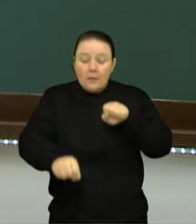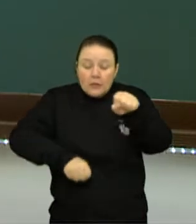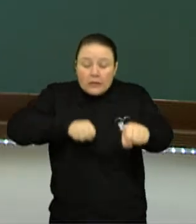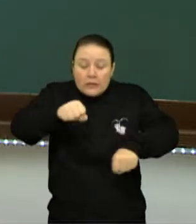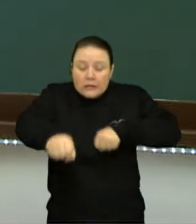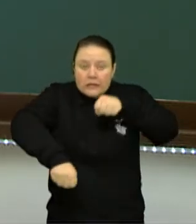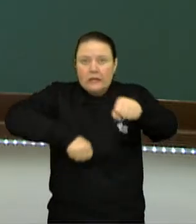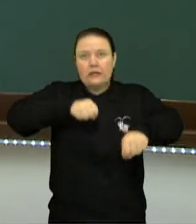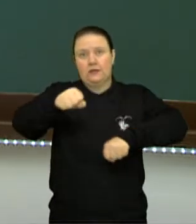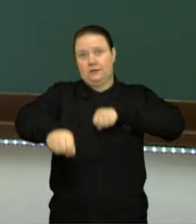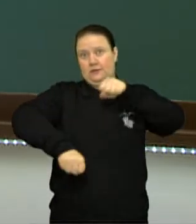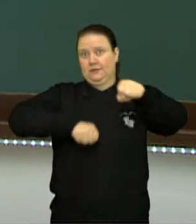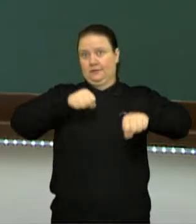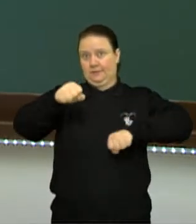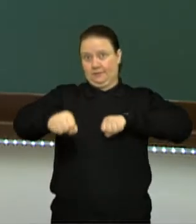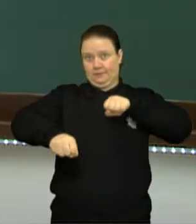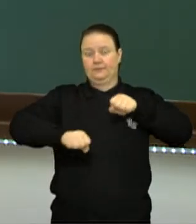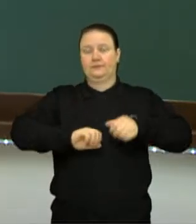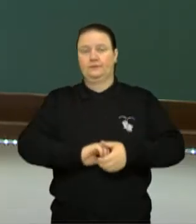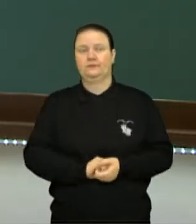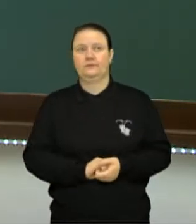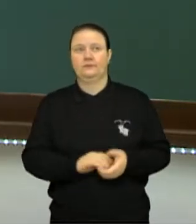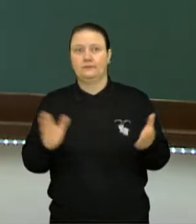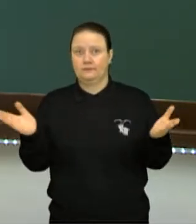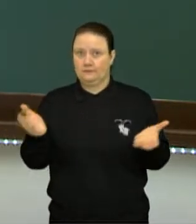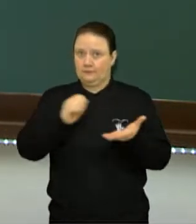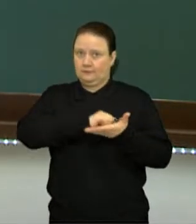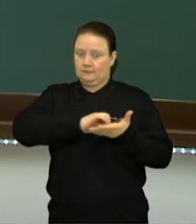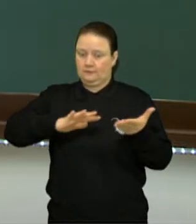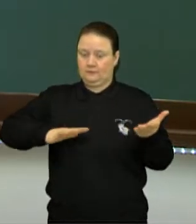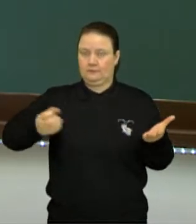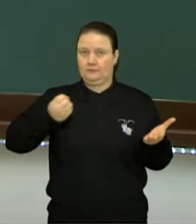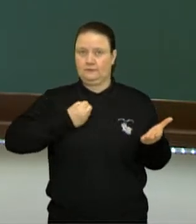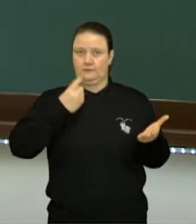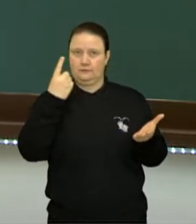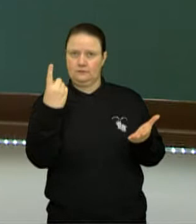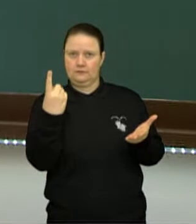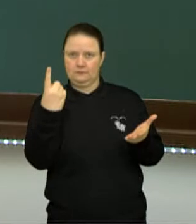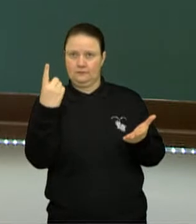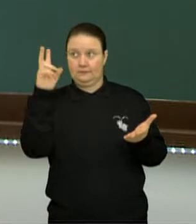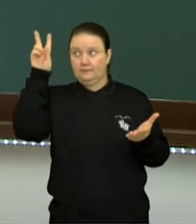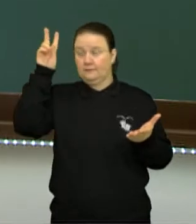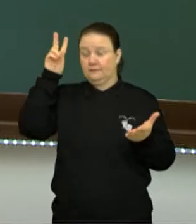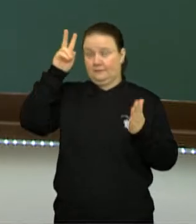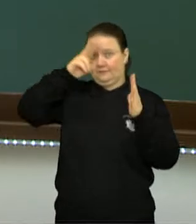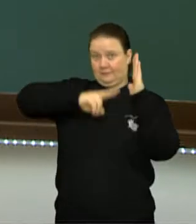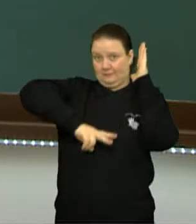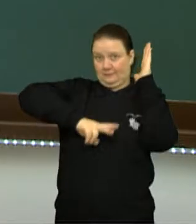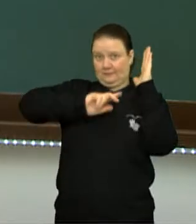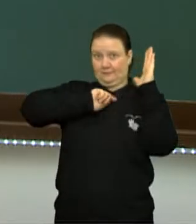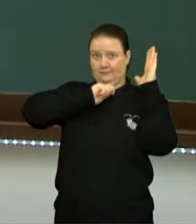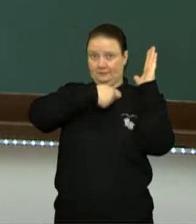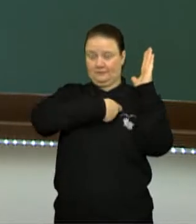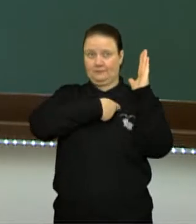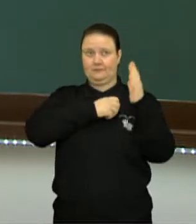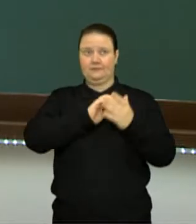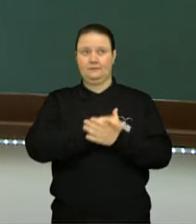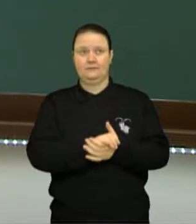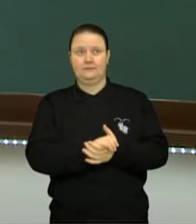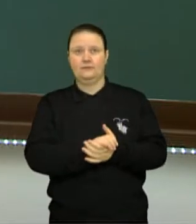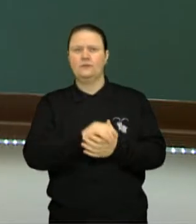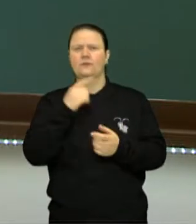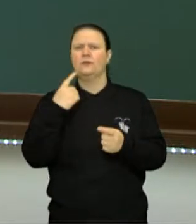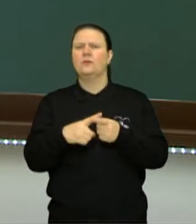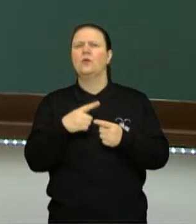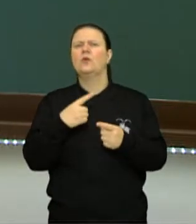Ahora vamos a entender, vamos a hacer una actividad. ¿Por qué y para qué utilizó Eduardo la palabra